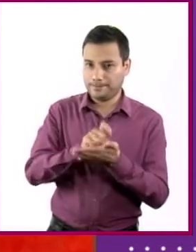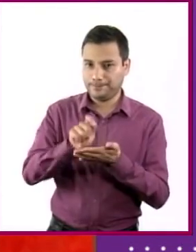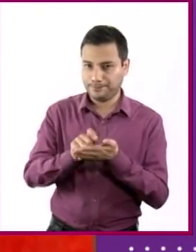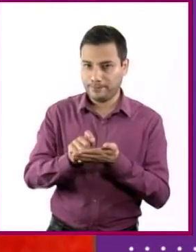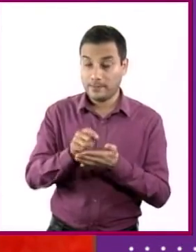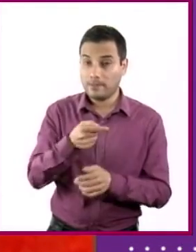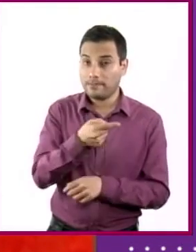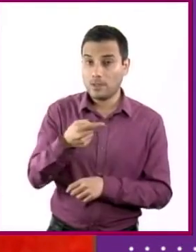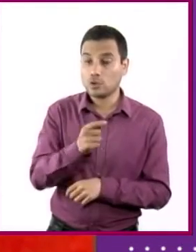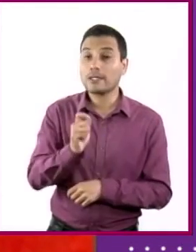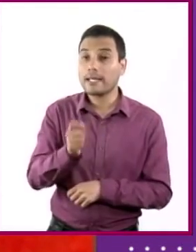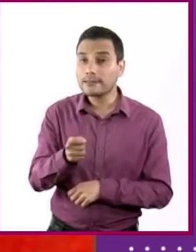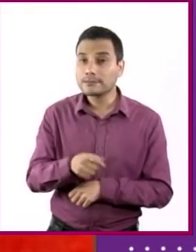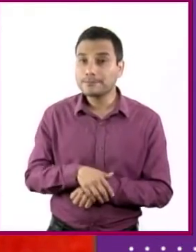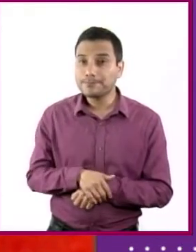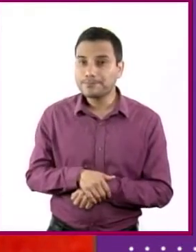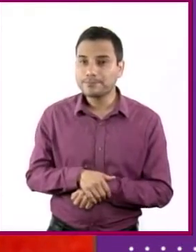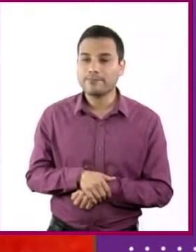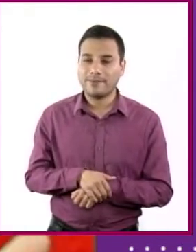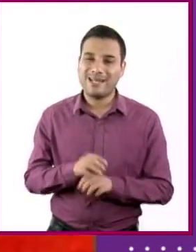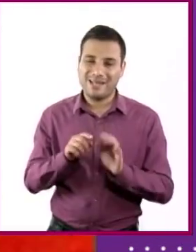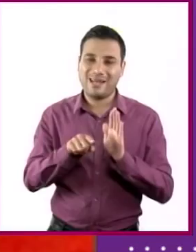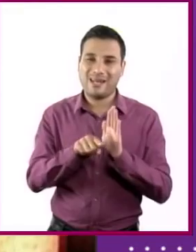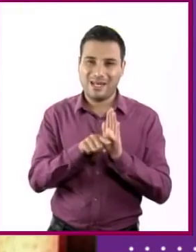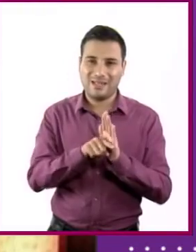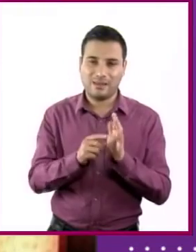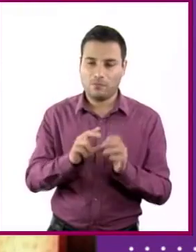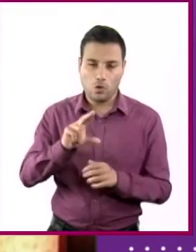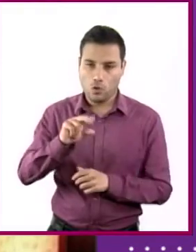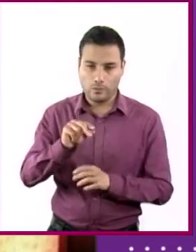de menos, vamos a formar un enunciado negativo.